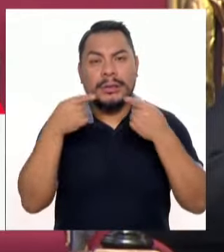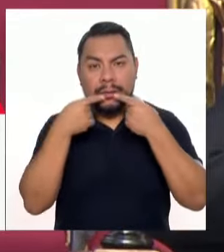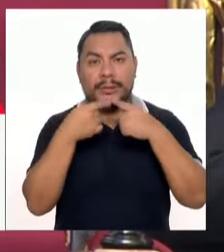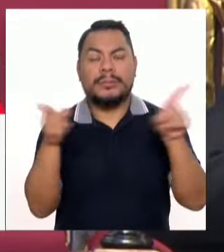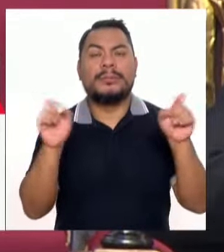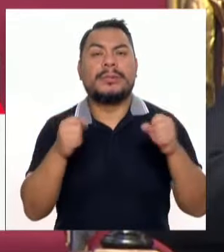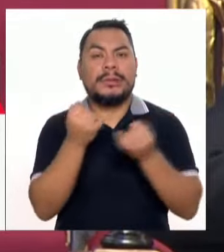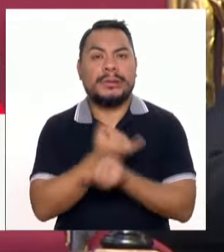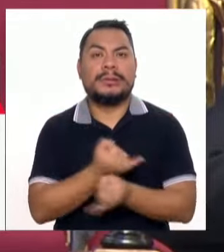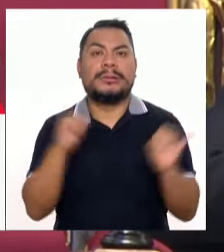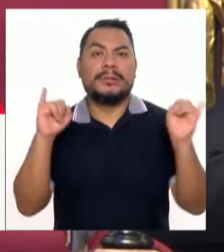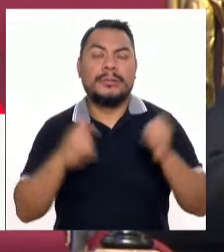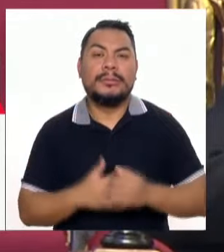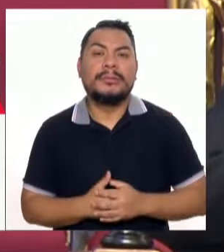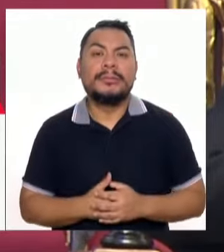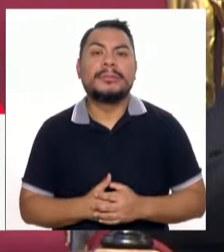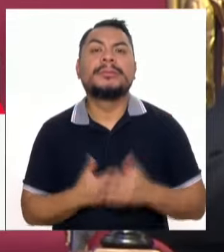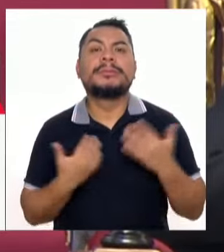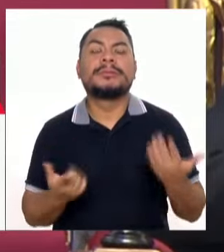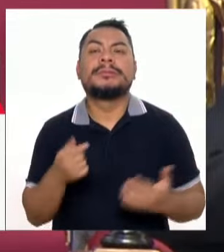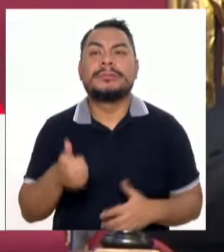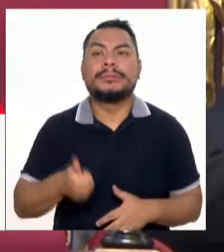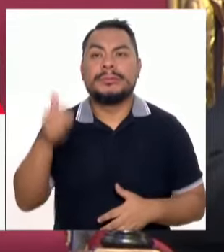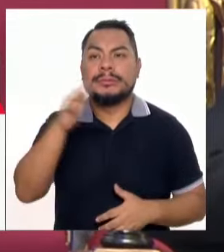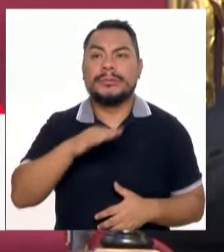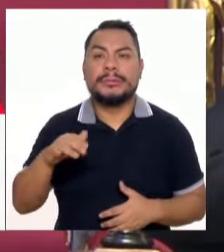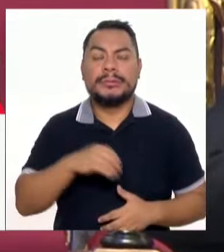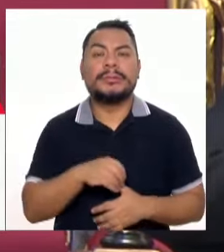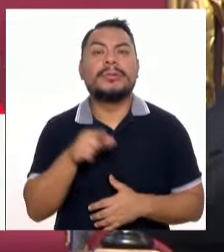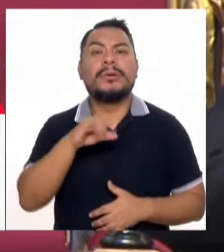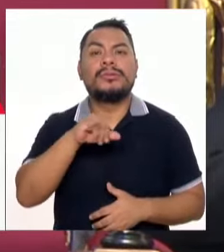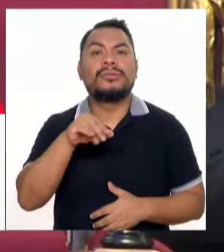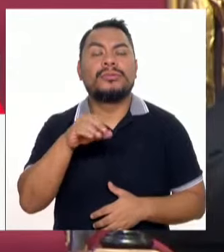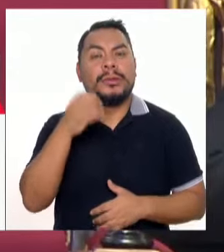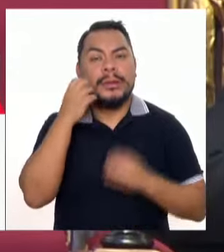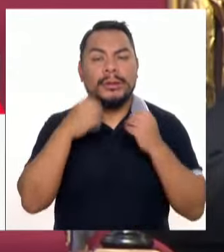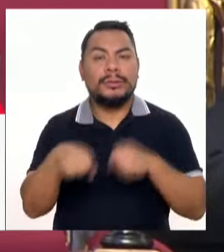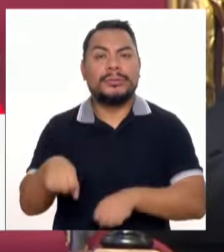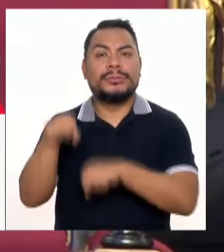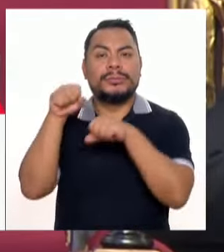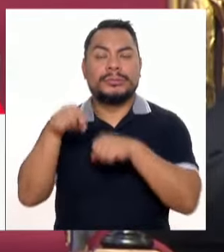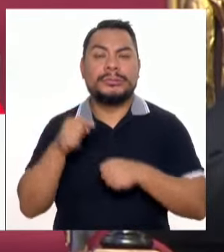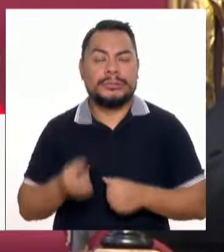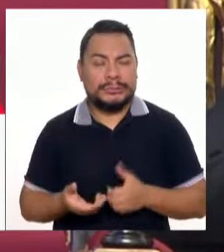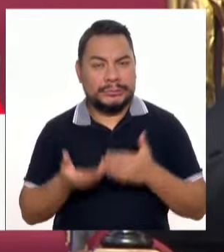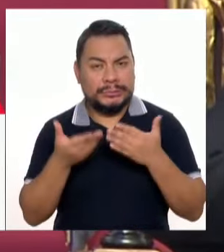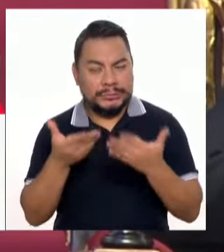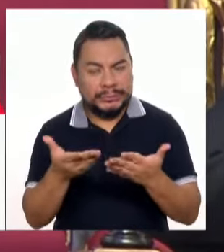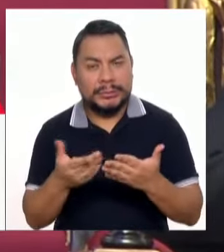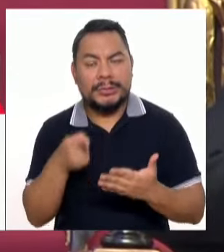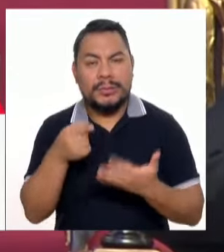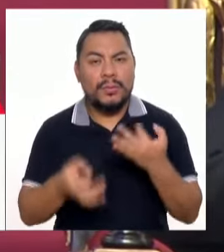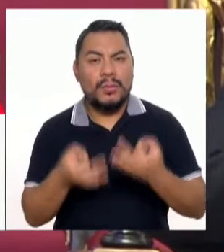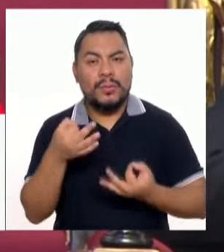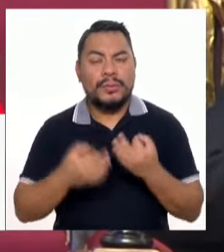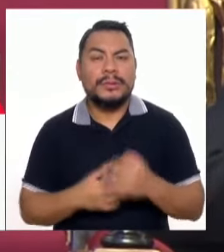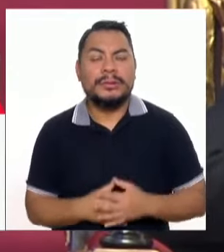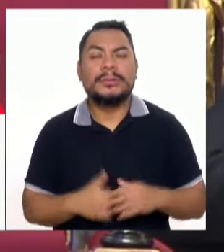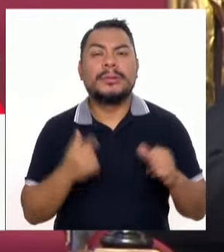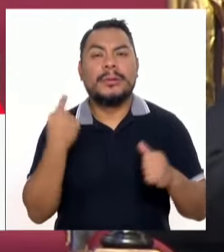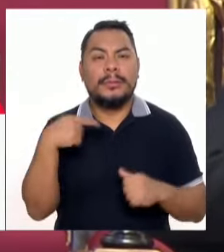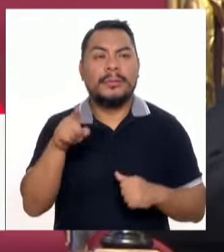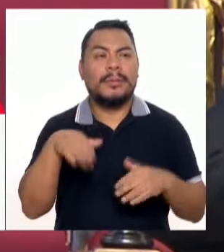la independencia, el general don José de San Martín creó la Alta Cámara de Justicia